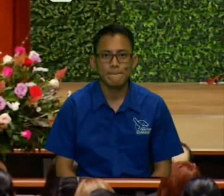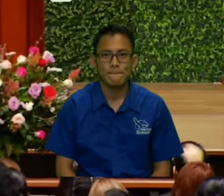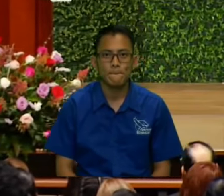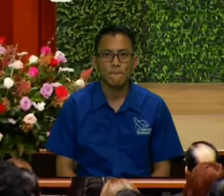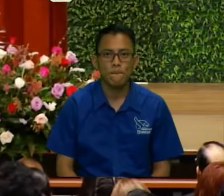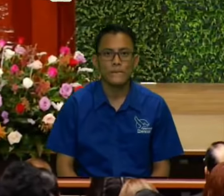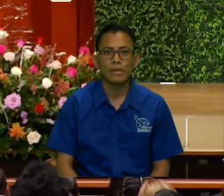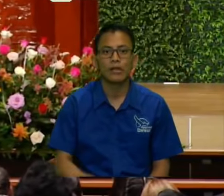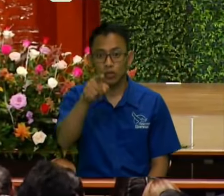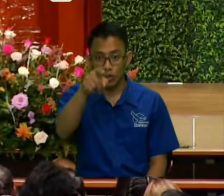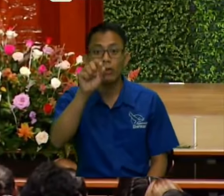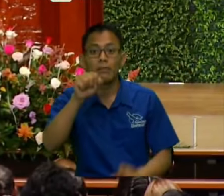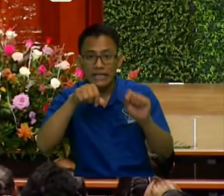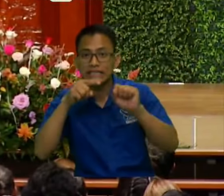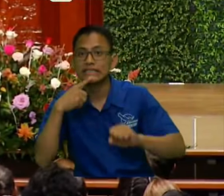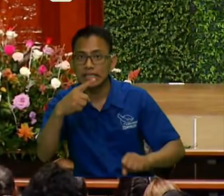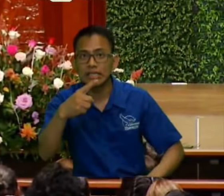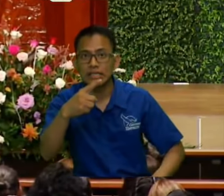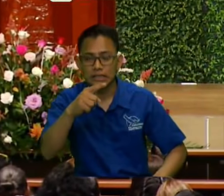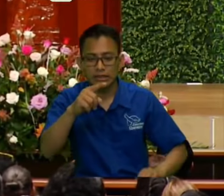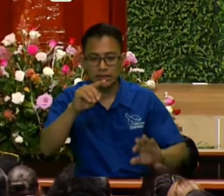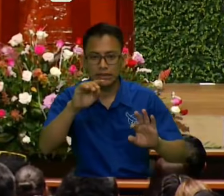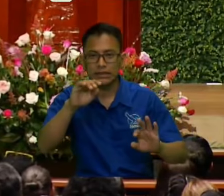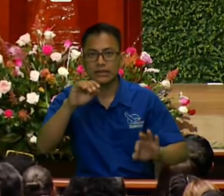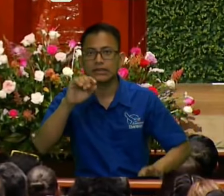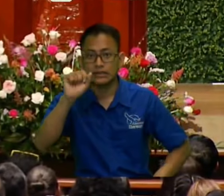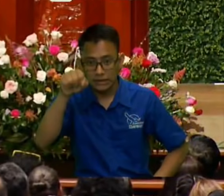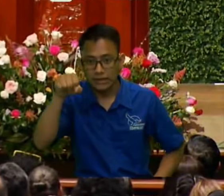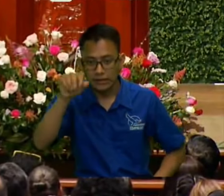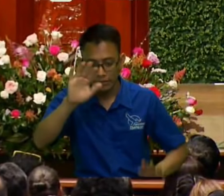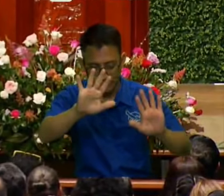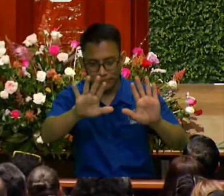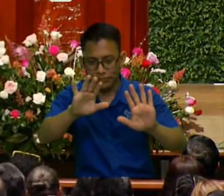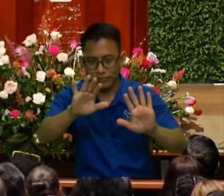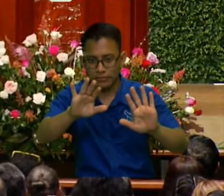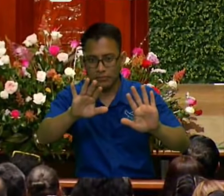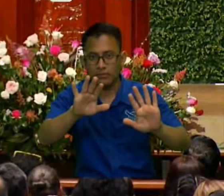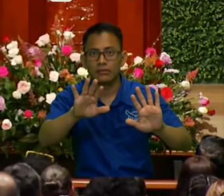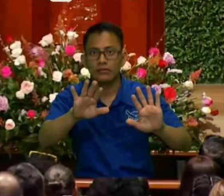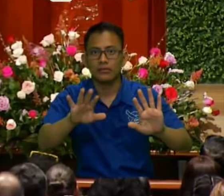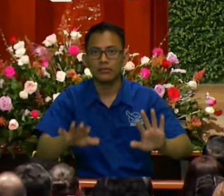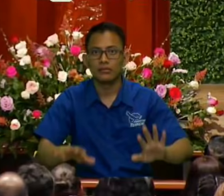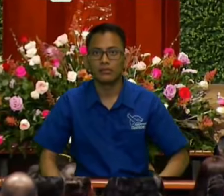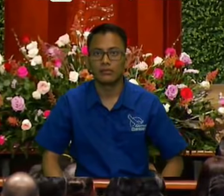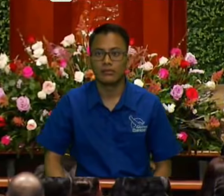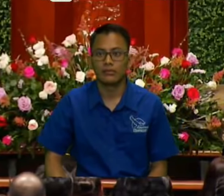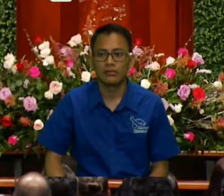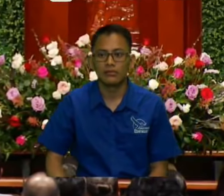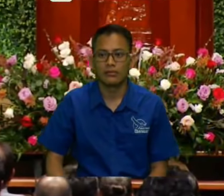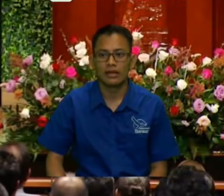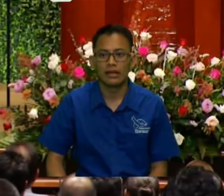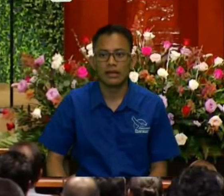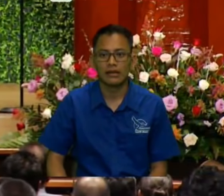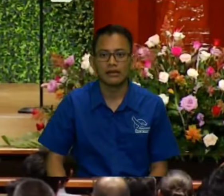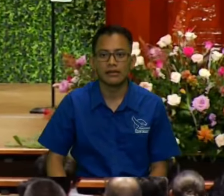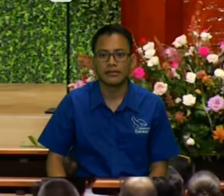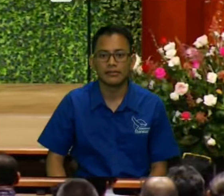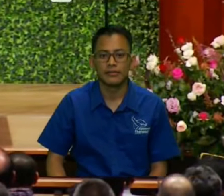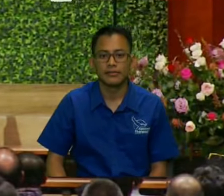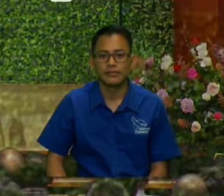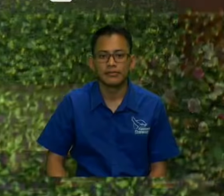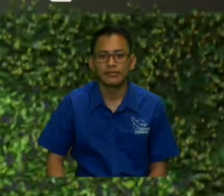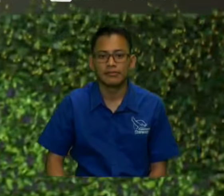¿Lo puede testificar? Espérame, lo va a testificar. Mire, pues vamos a hacer una locura.